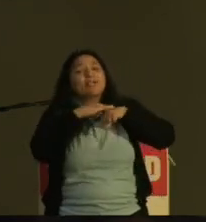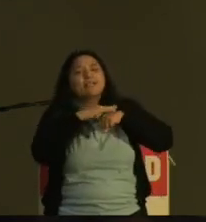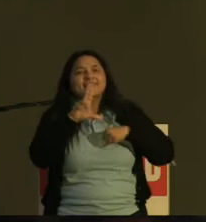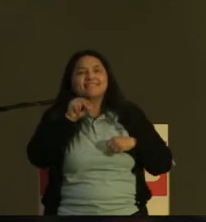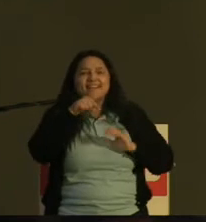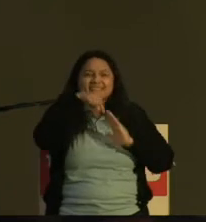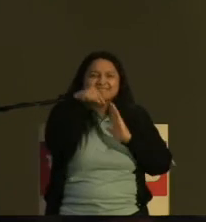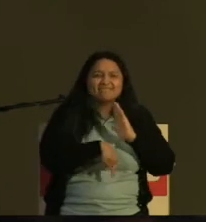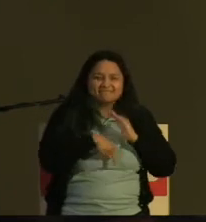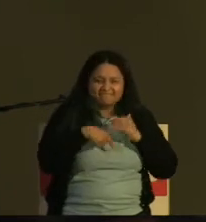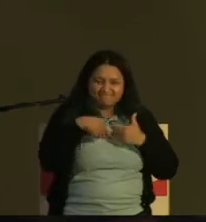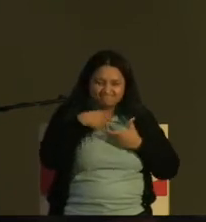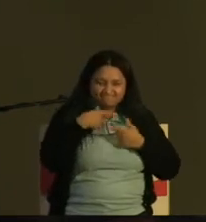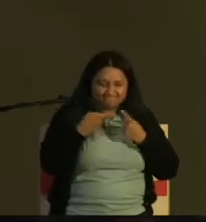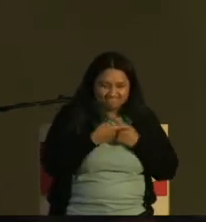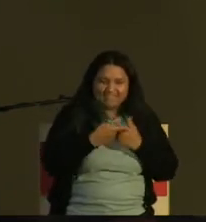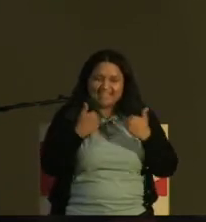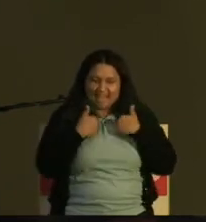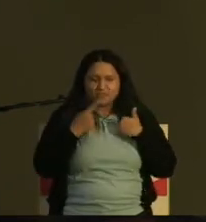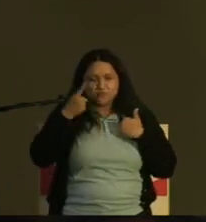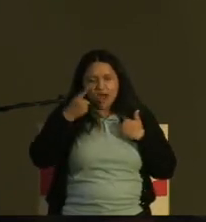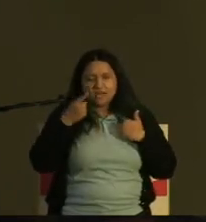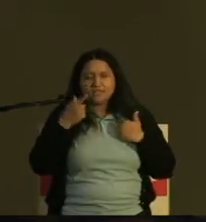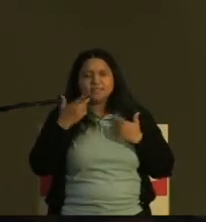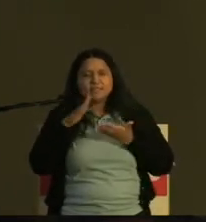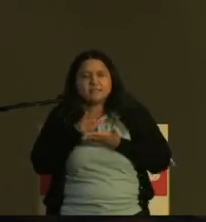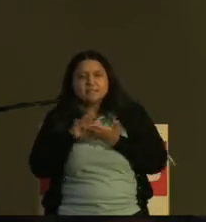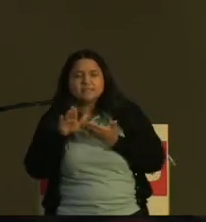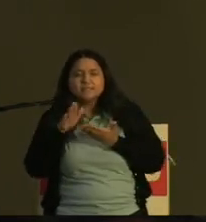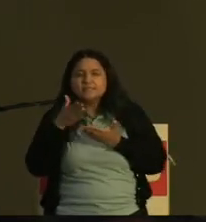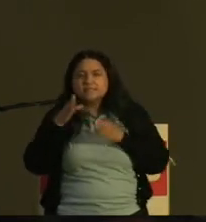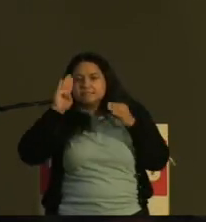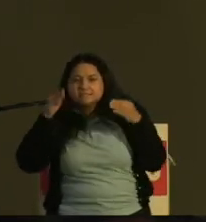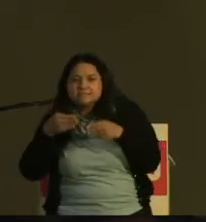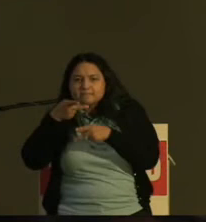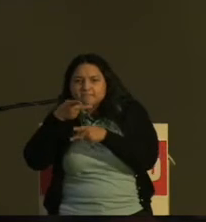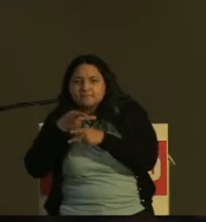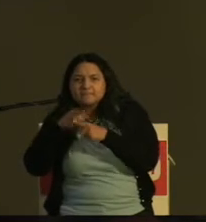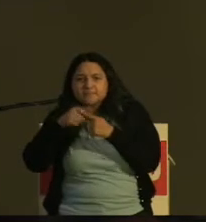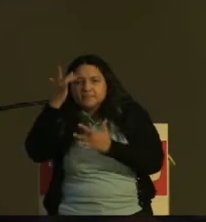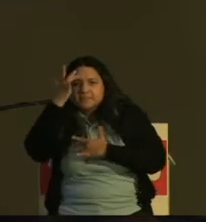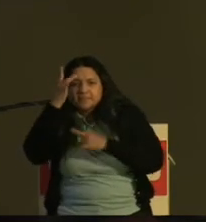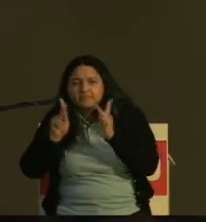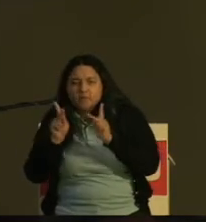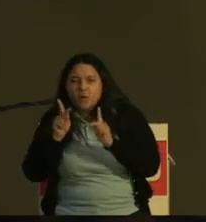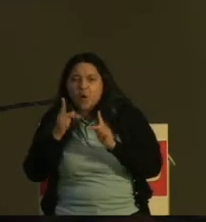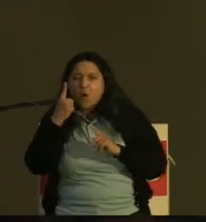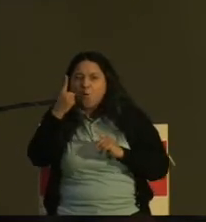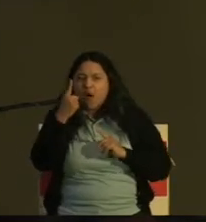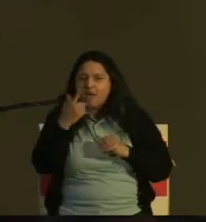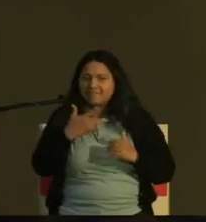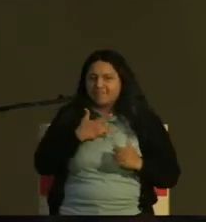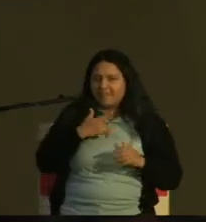lado benevolente, ¿no? Que recoge a estos enfermos, tiene un lado maldito, porque él